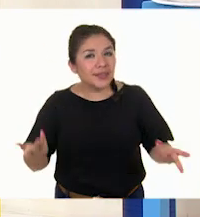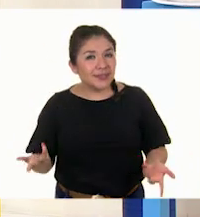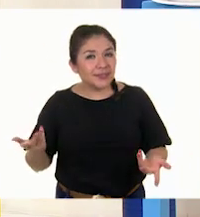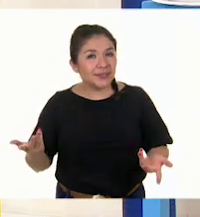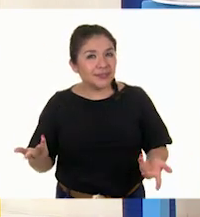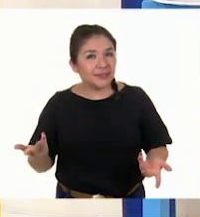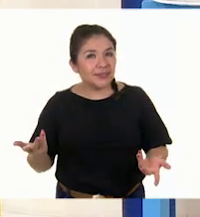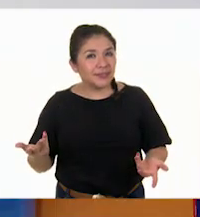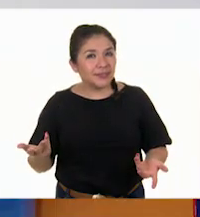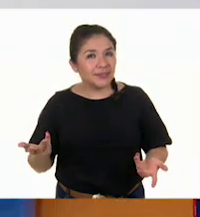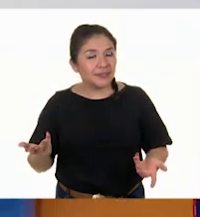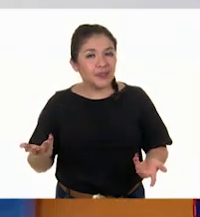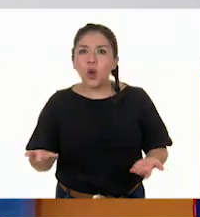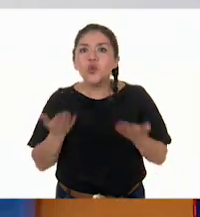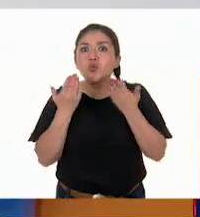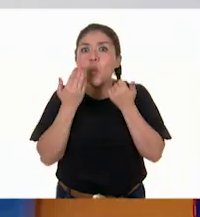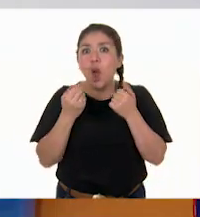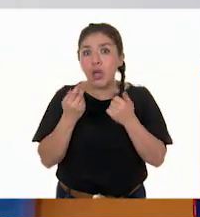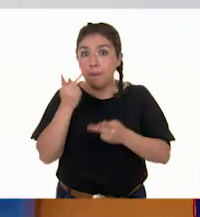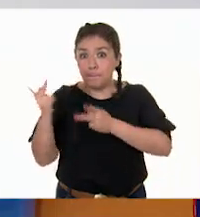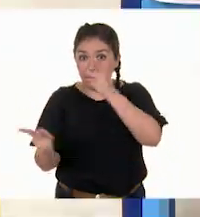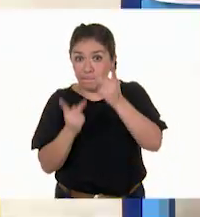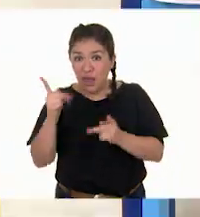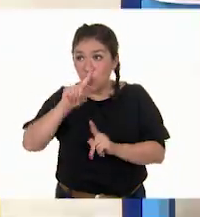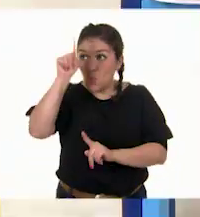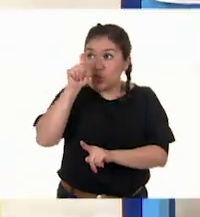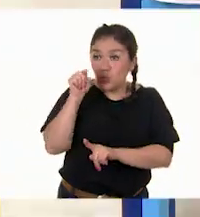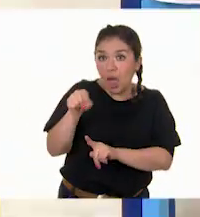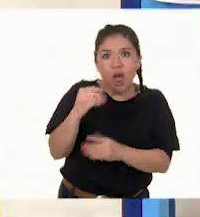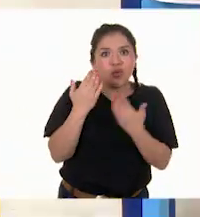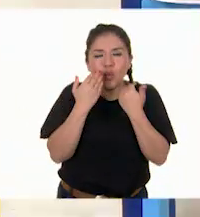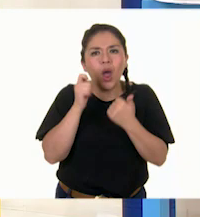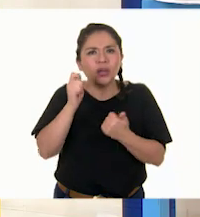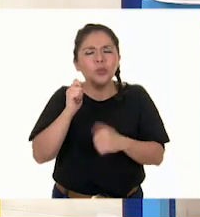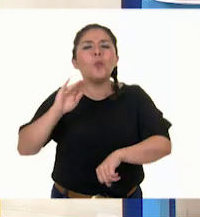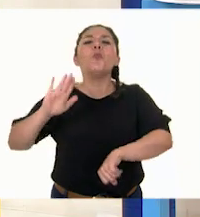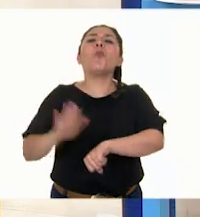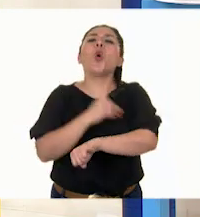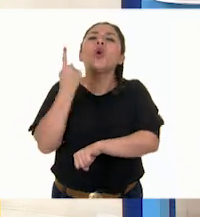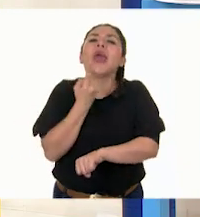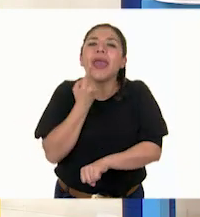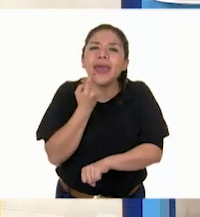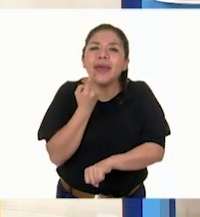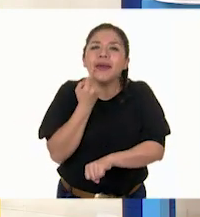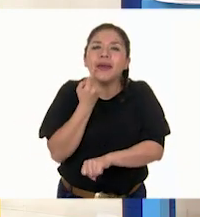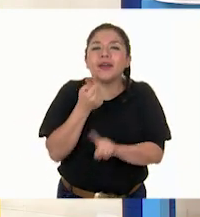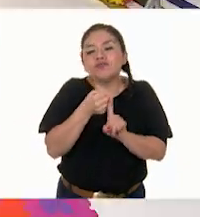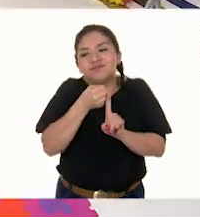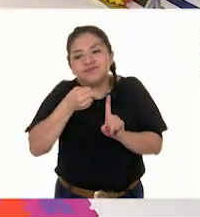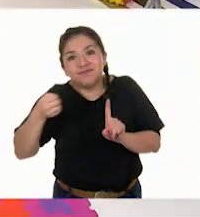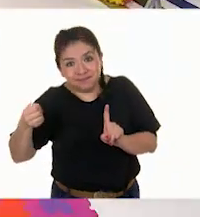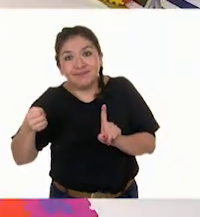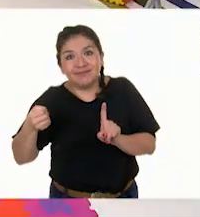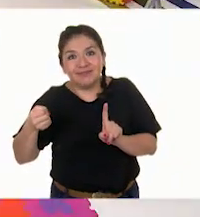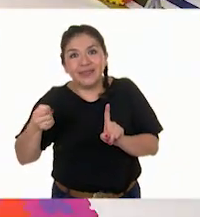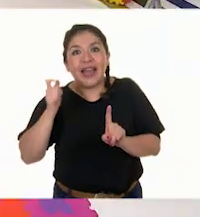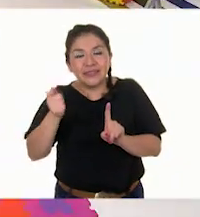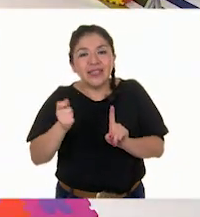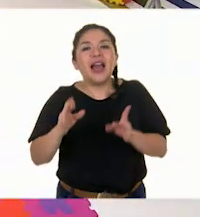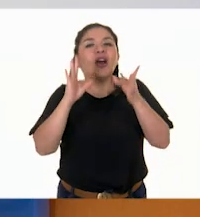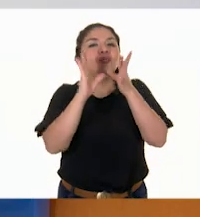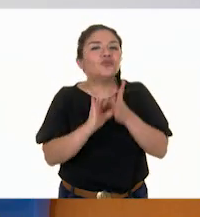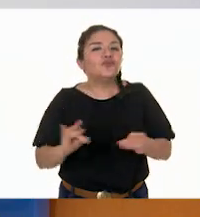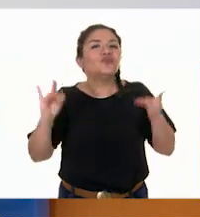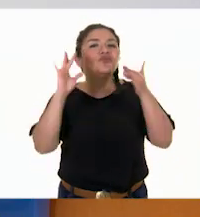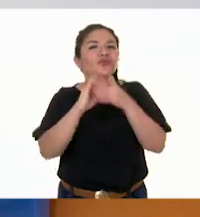Nada más que estos no tienen signos de interrogación, entonces es... ¿Por qué? De una causa, ¿verdad? Ajá, es para ir